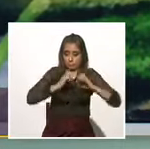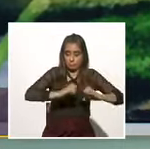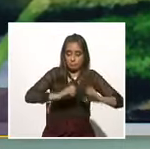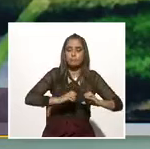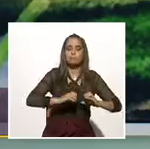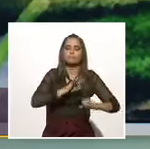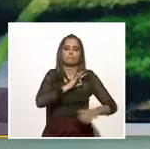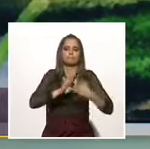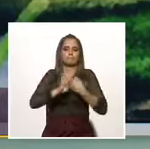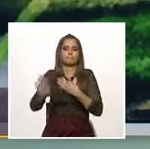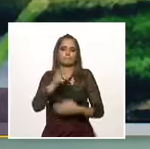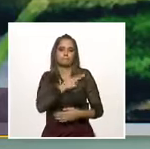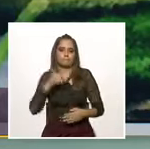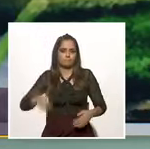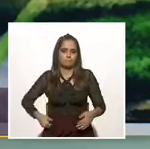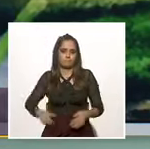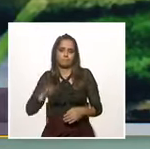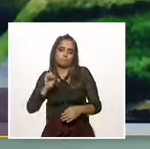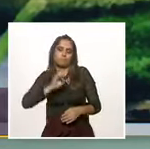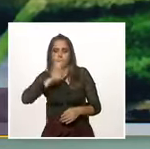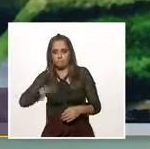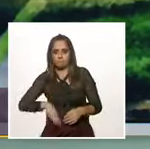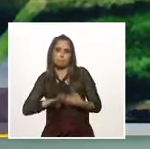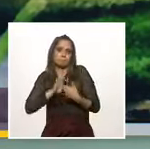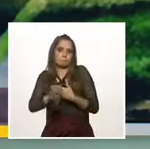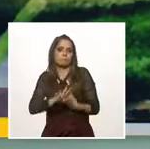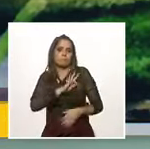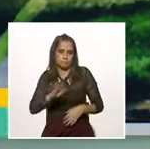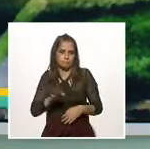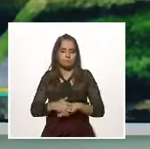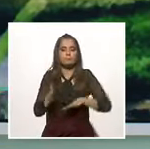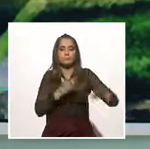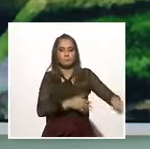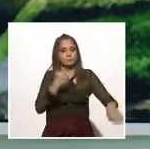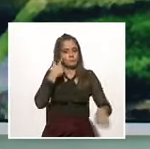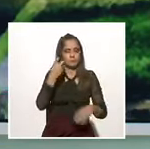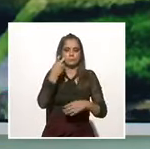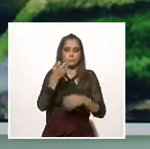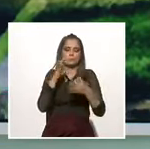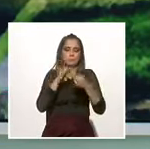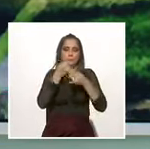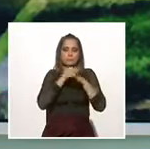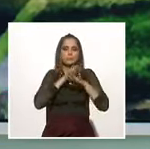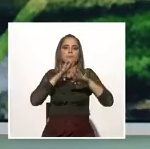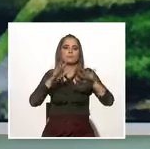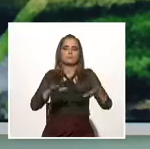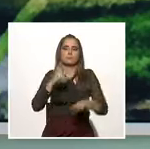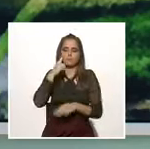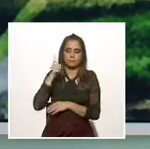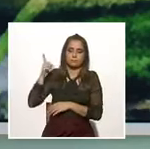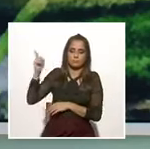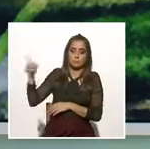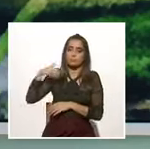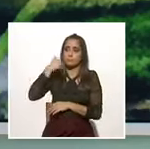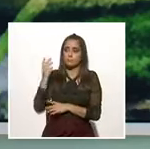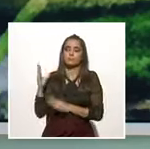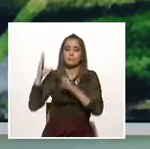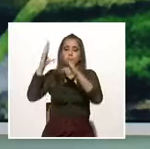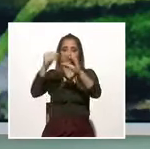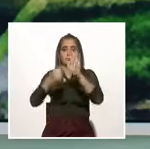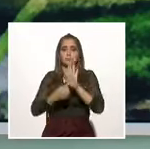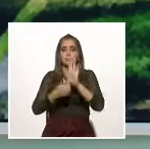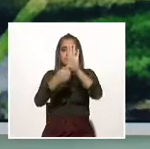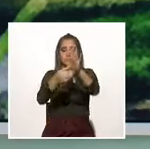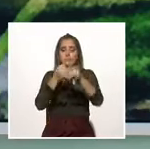y que estamos viendo últimamente que sí suceden. Así que vamos a ver esta información, justamente hablando de información, queremos enseñarle y mostrarle